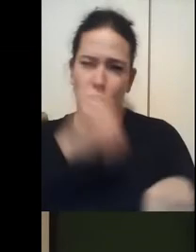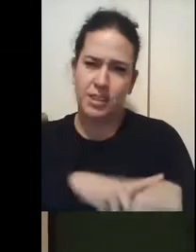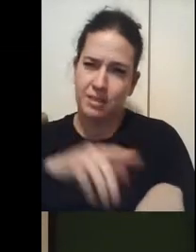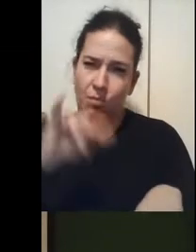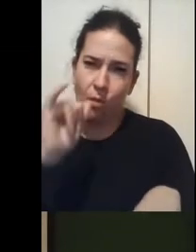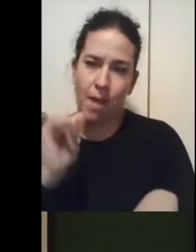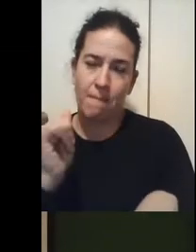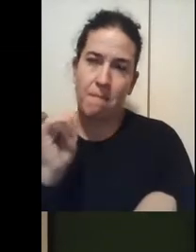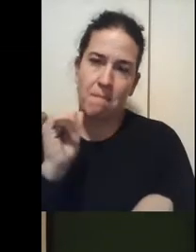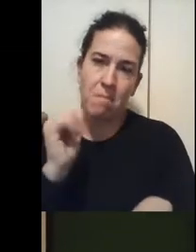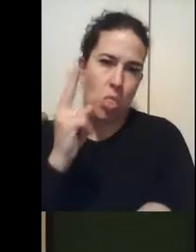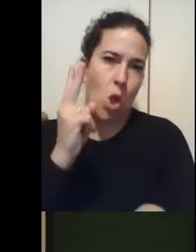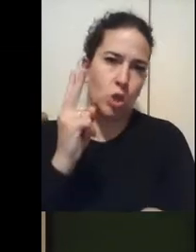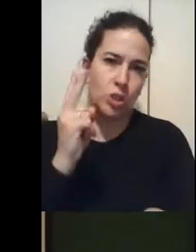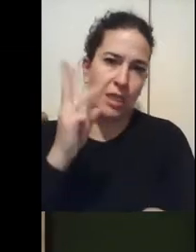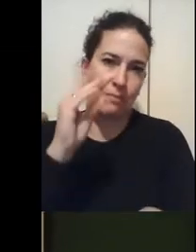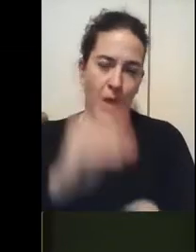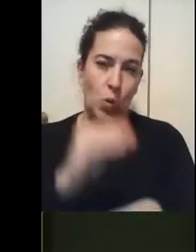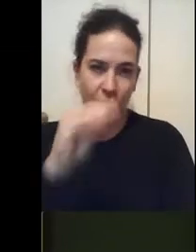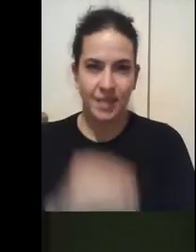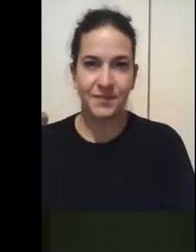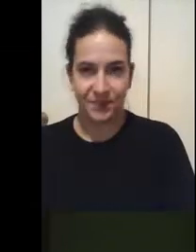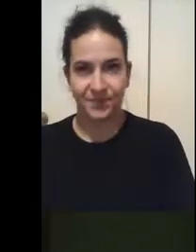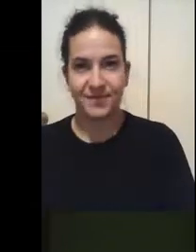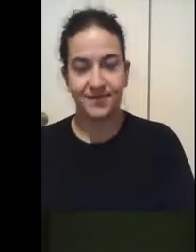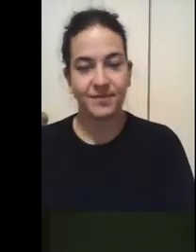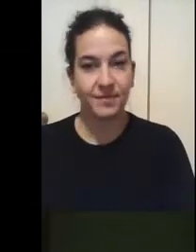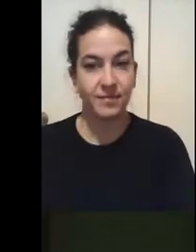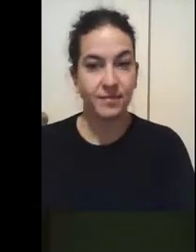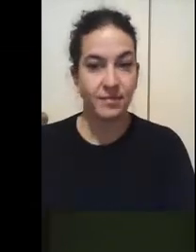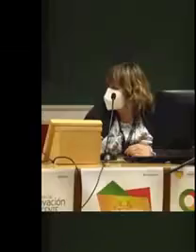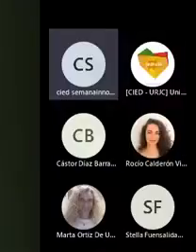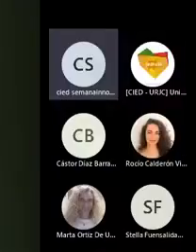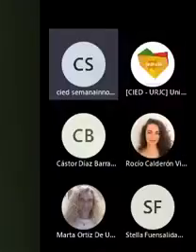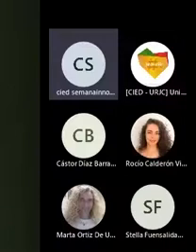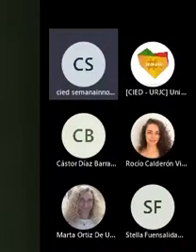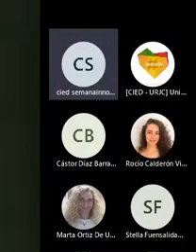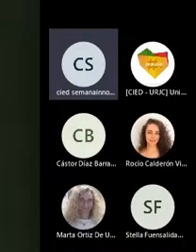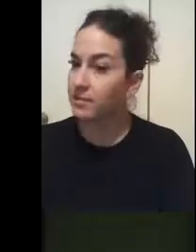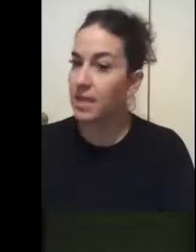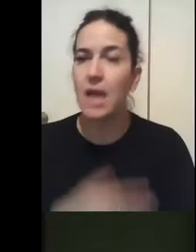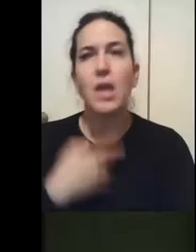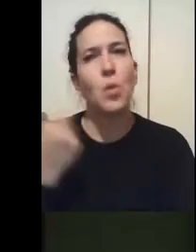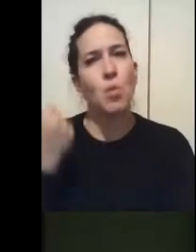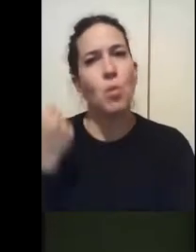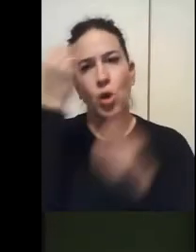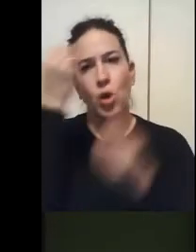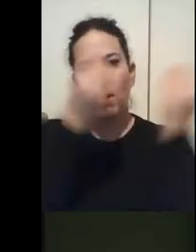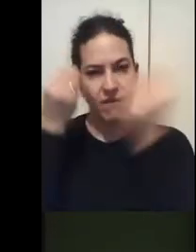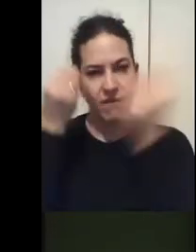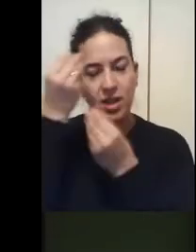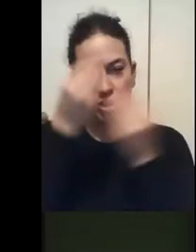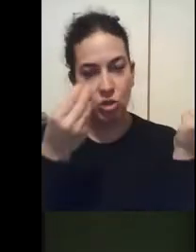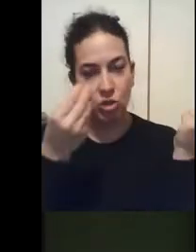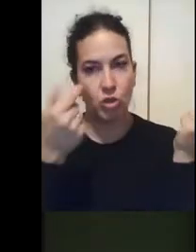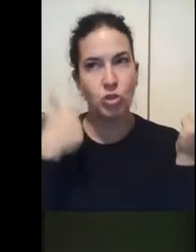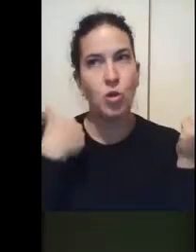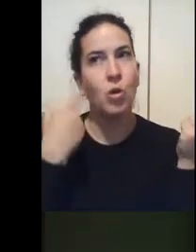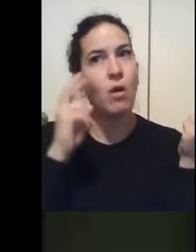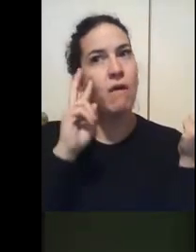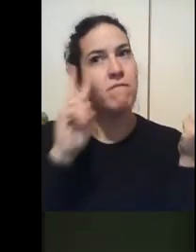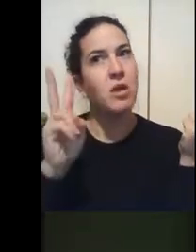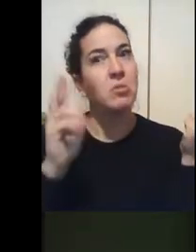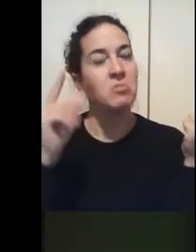un par de cuestiones. Bueno, yo creo que voy a hacer una pequeña reflexión porque veo muchas conexiones